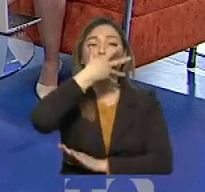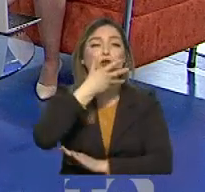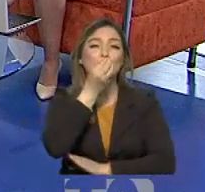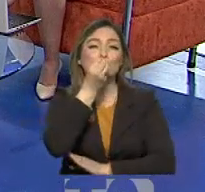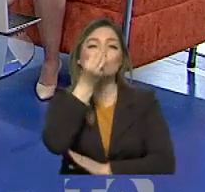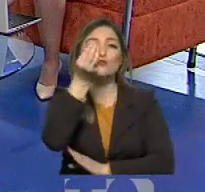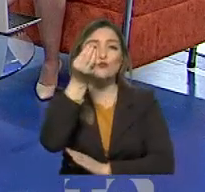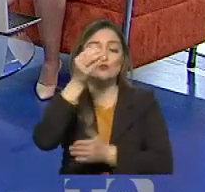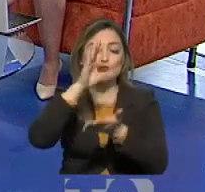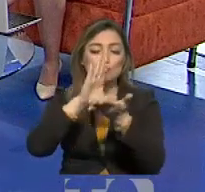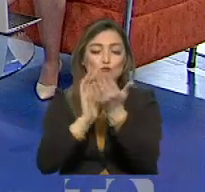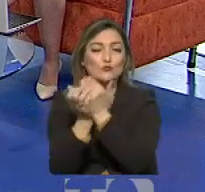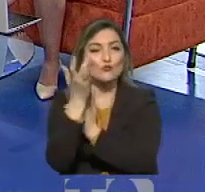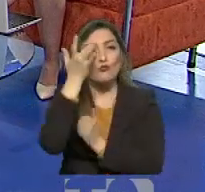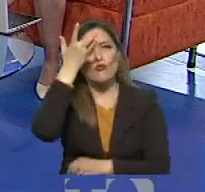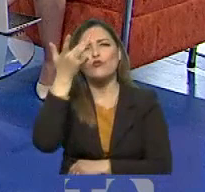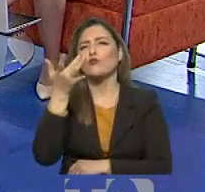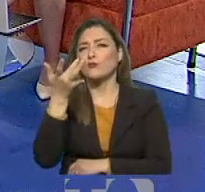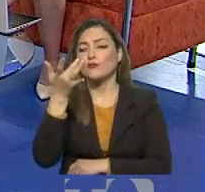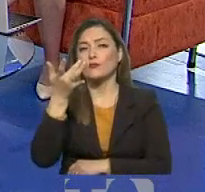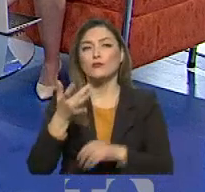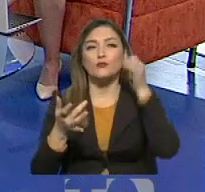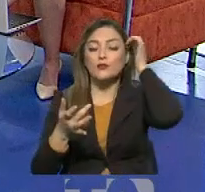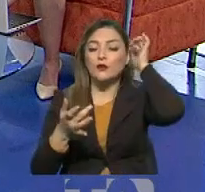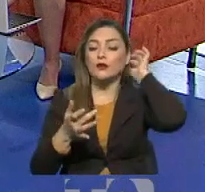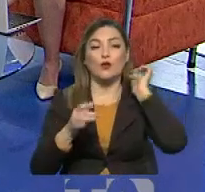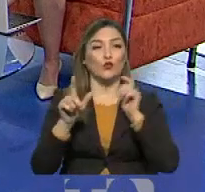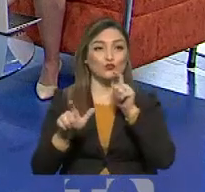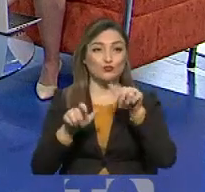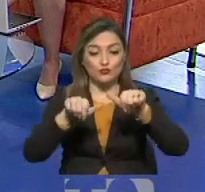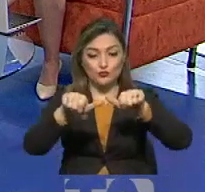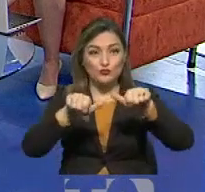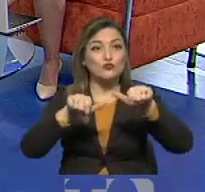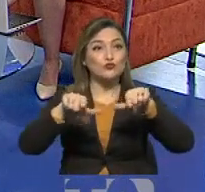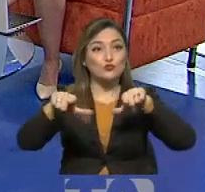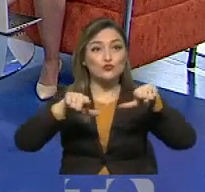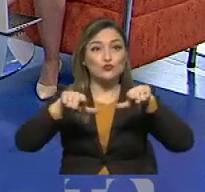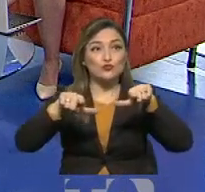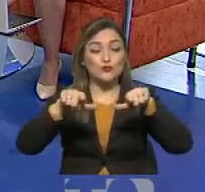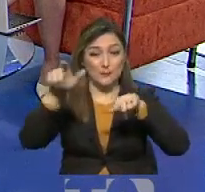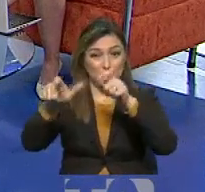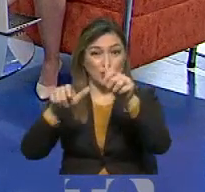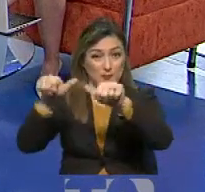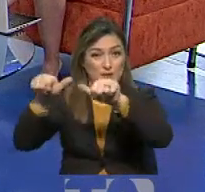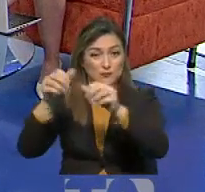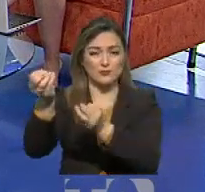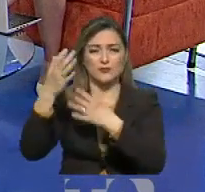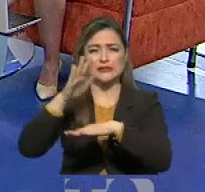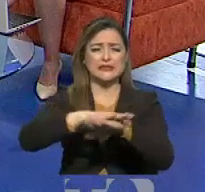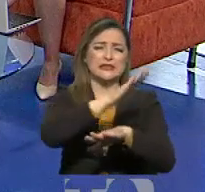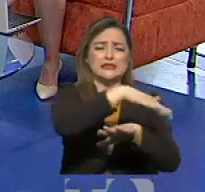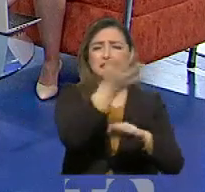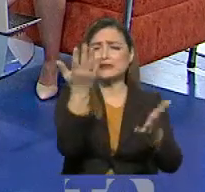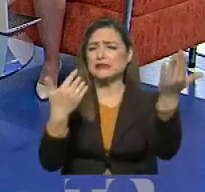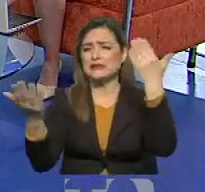histórico de Quito. Les contaré por qué. Pero la verdad es que la gente que está administrando estos sitios me dijo, dígales que vengan,